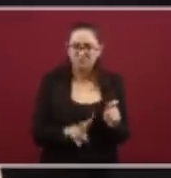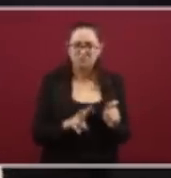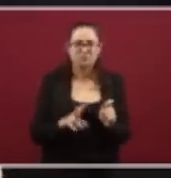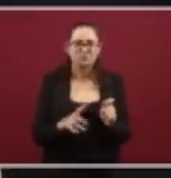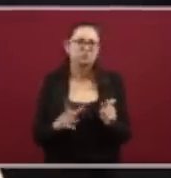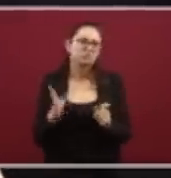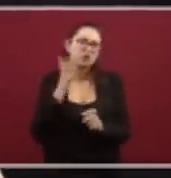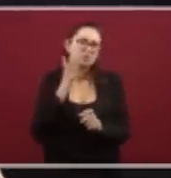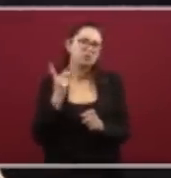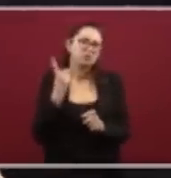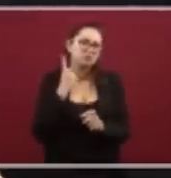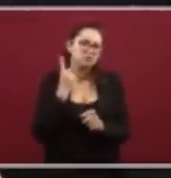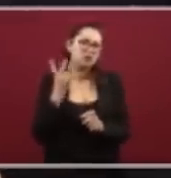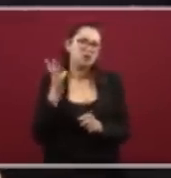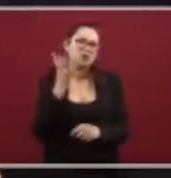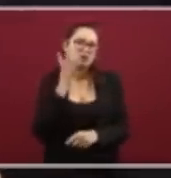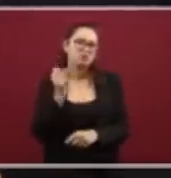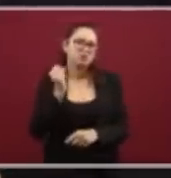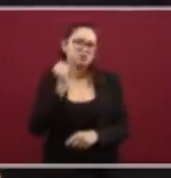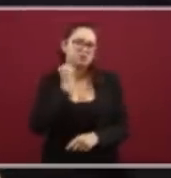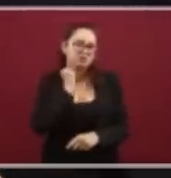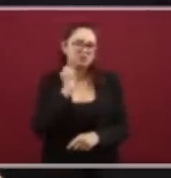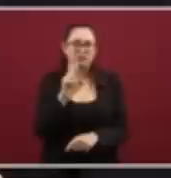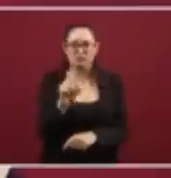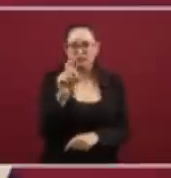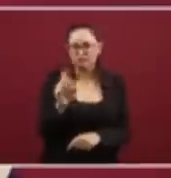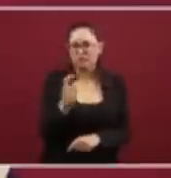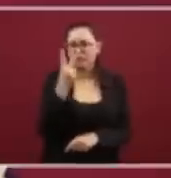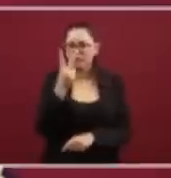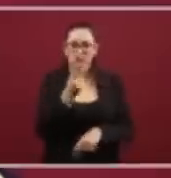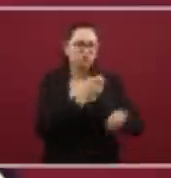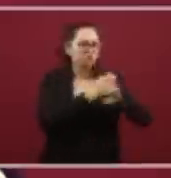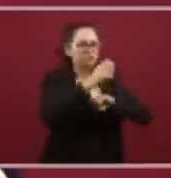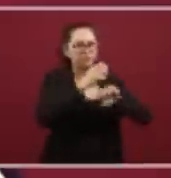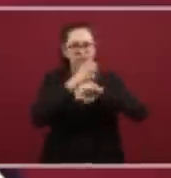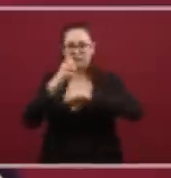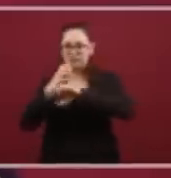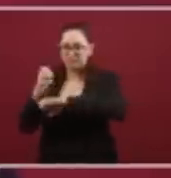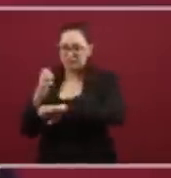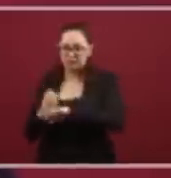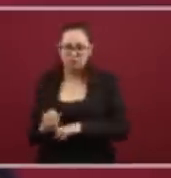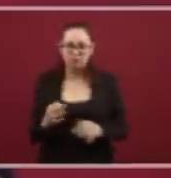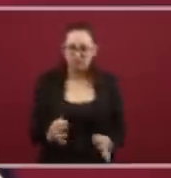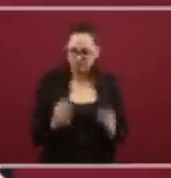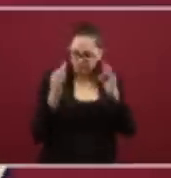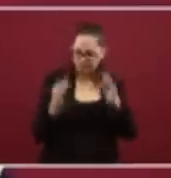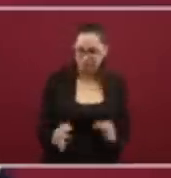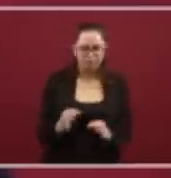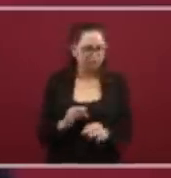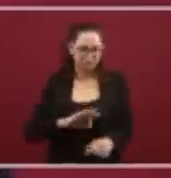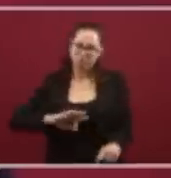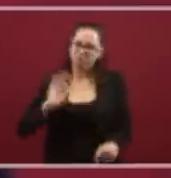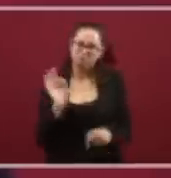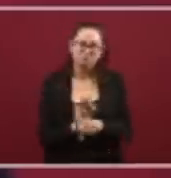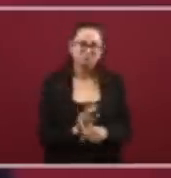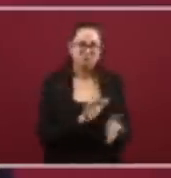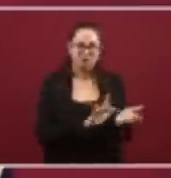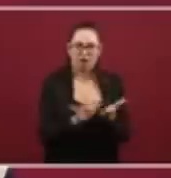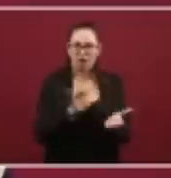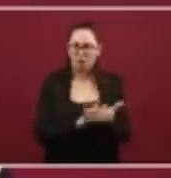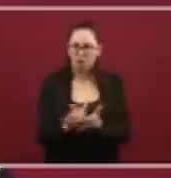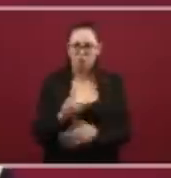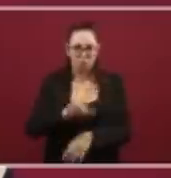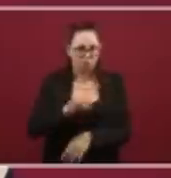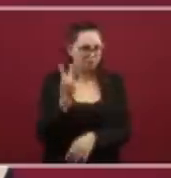federal por la sentido las 32 entidades federativas que su legitimación es totalmente es muy